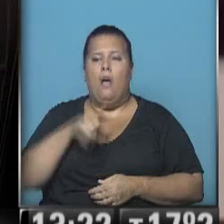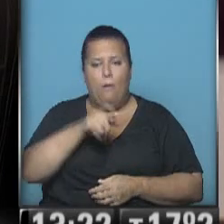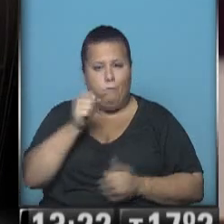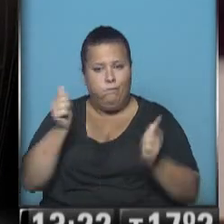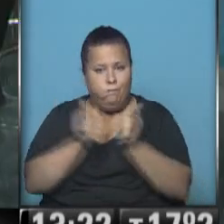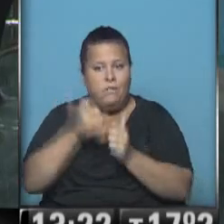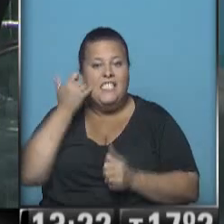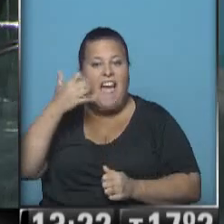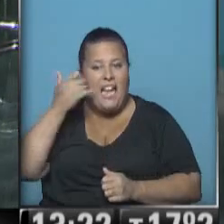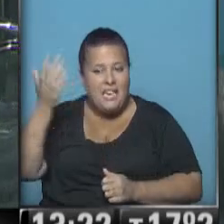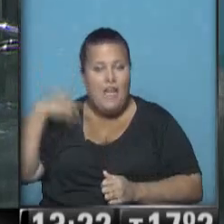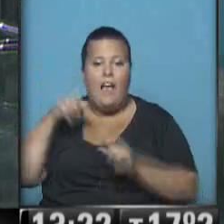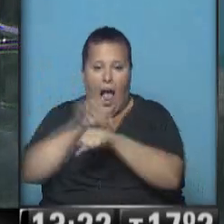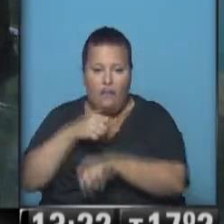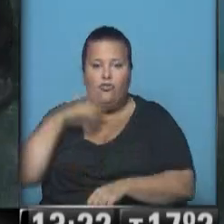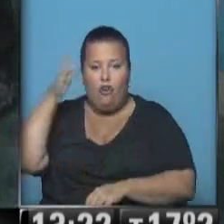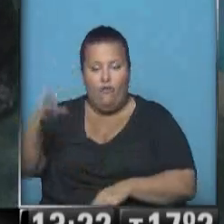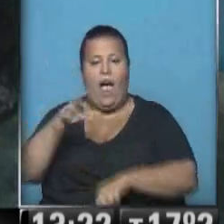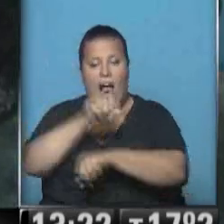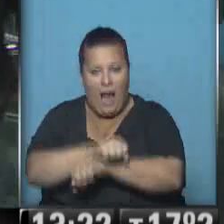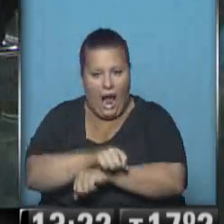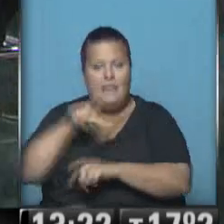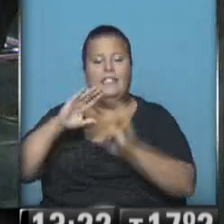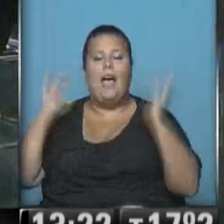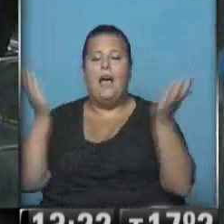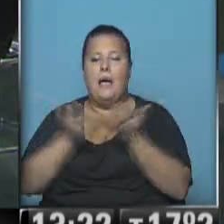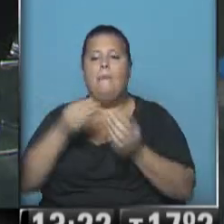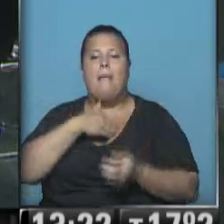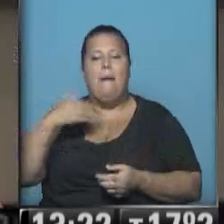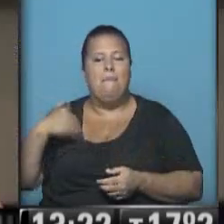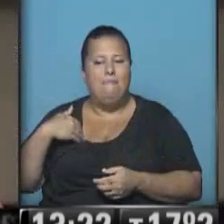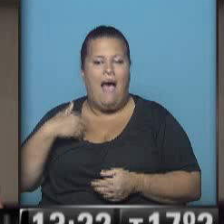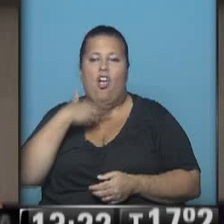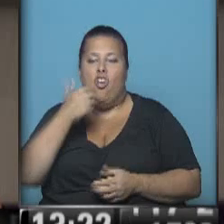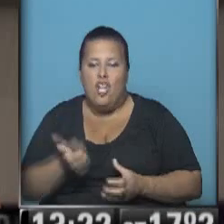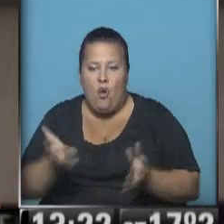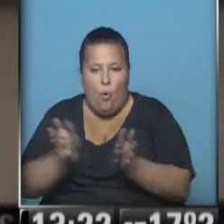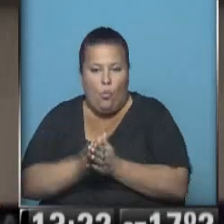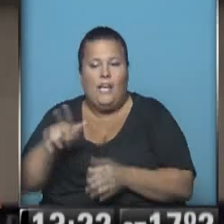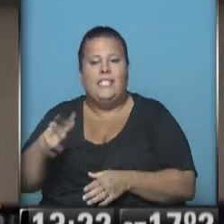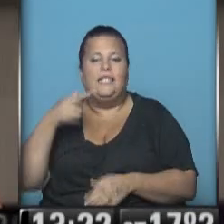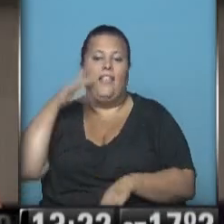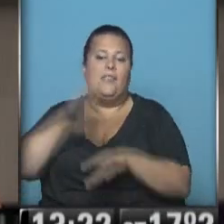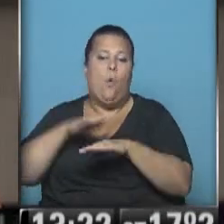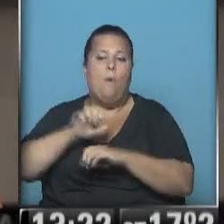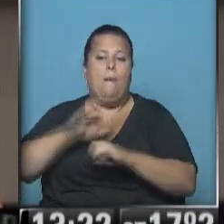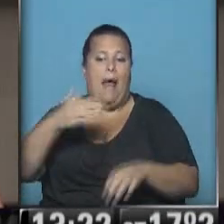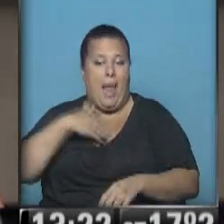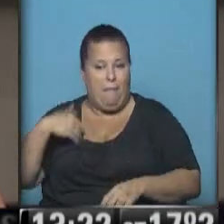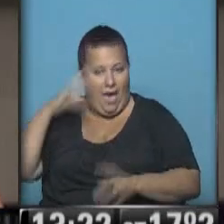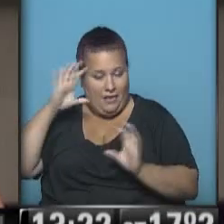con sanina estuve con shanina en la cárcel ella está en un pabellón para mamás con sus hijos Ella está siendo acusada de mala madre